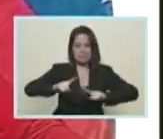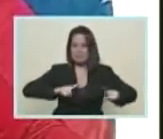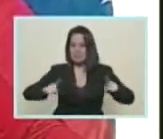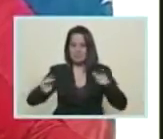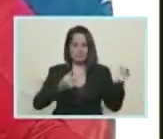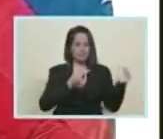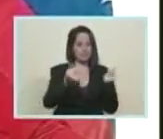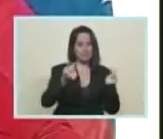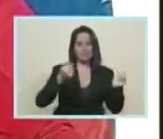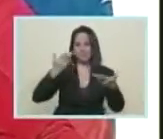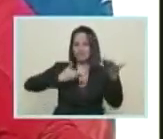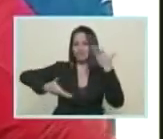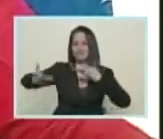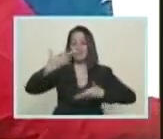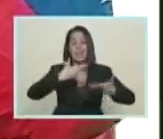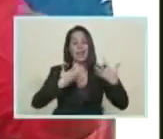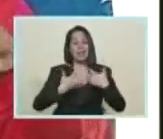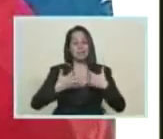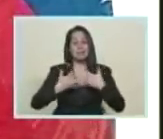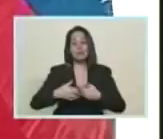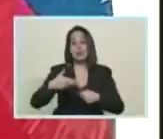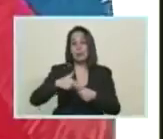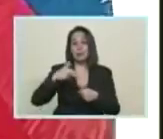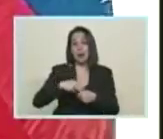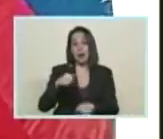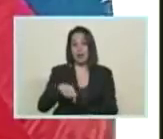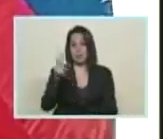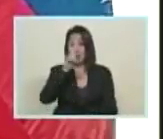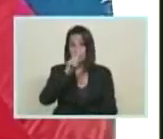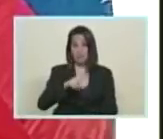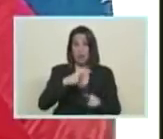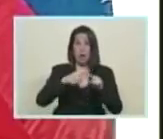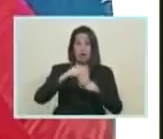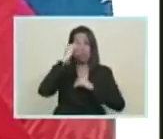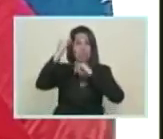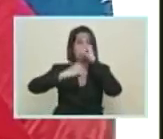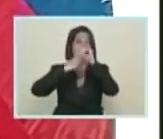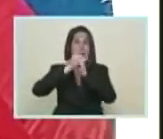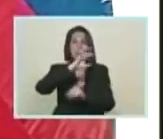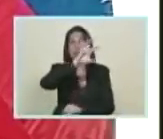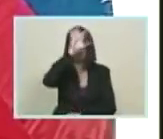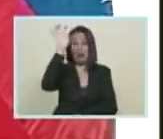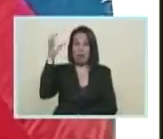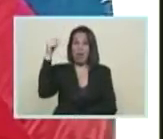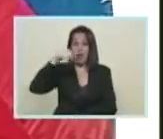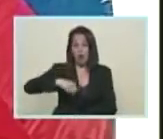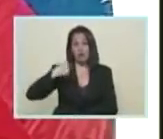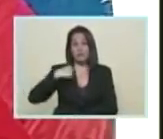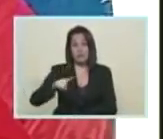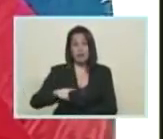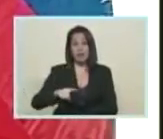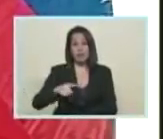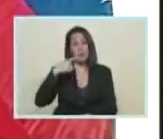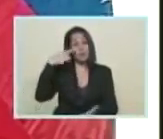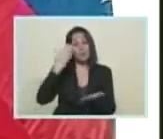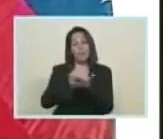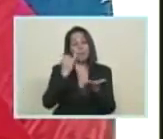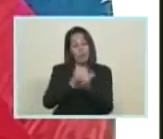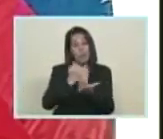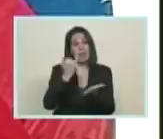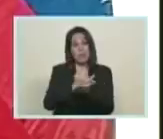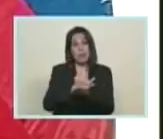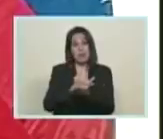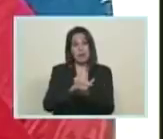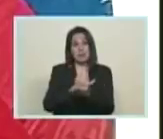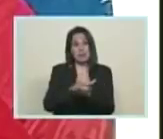de nuestra industria petrolera aquí en Venezuela y en el exterior. Hoy tengo la certeza y las pruebas